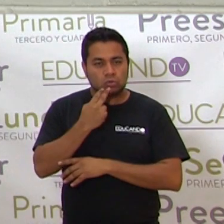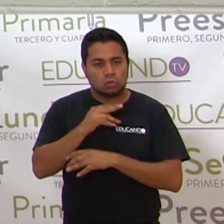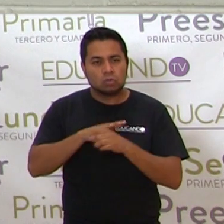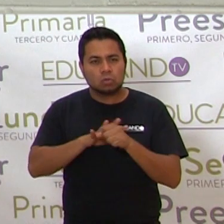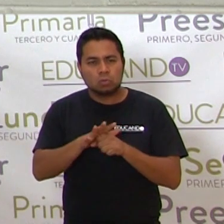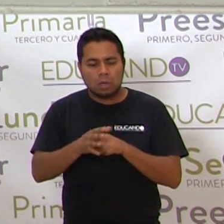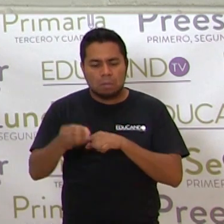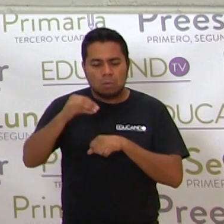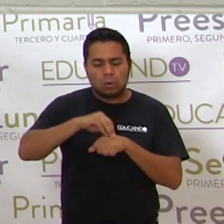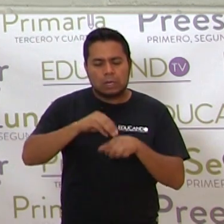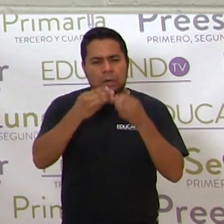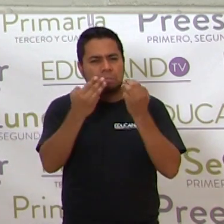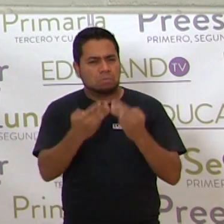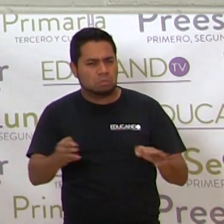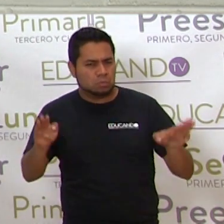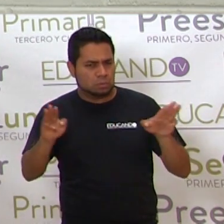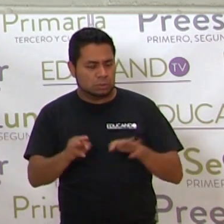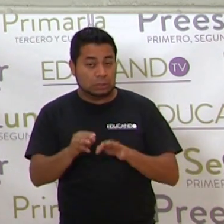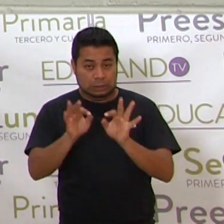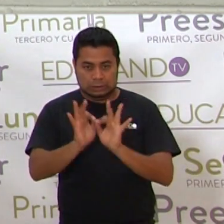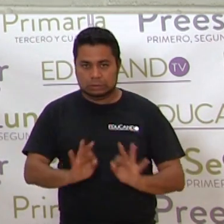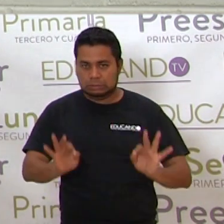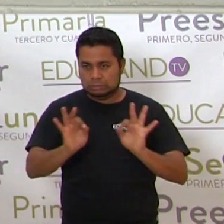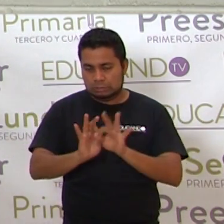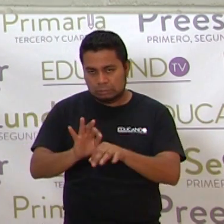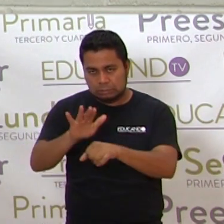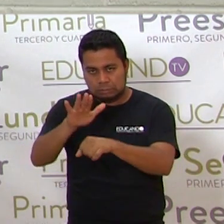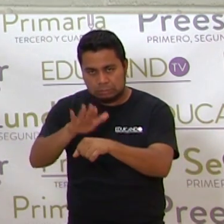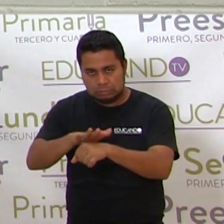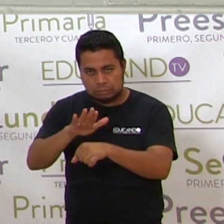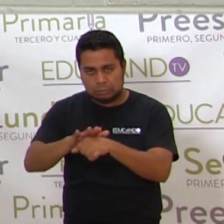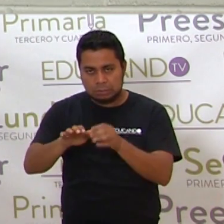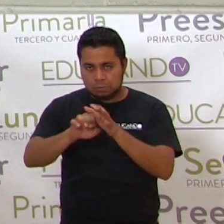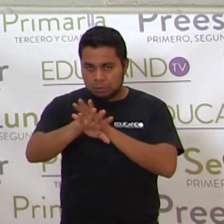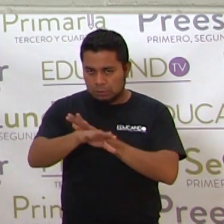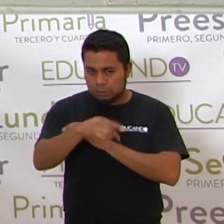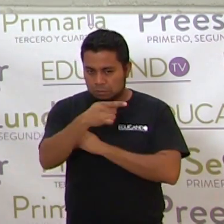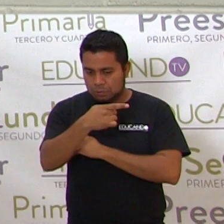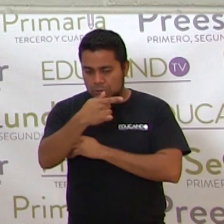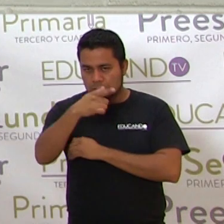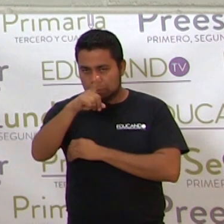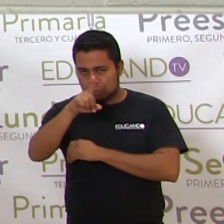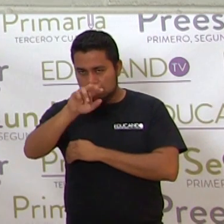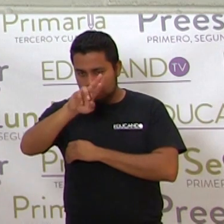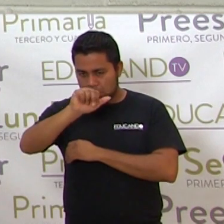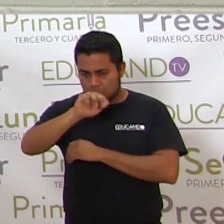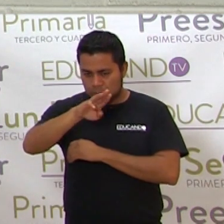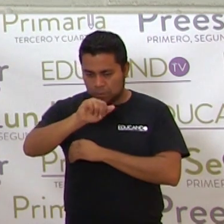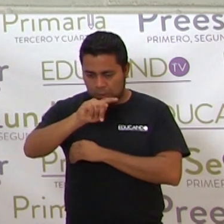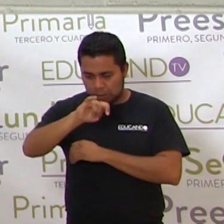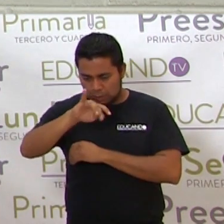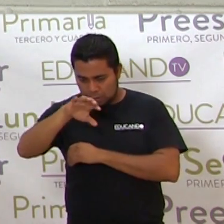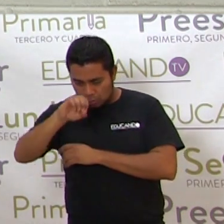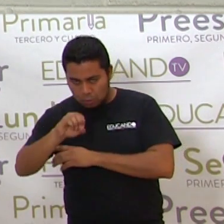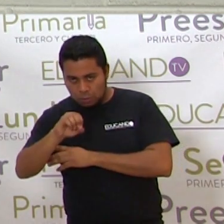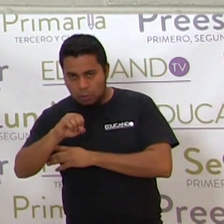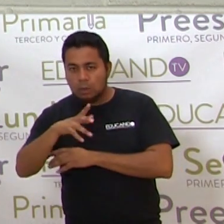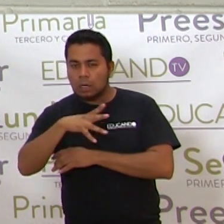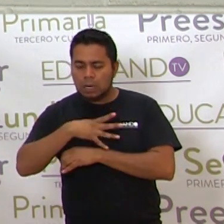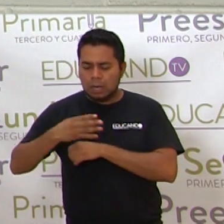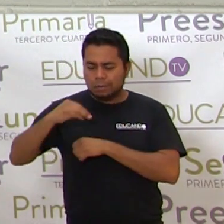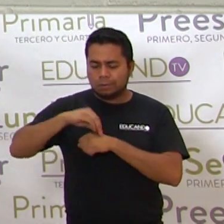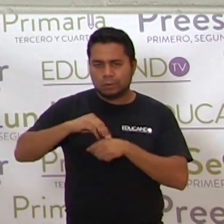música. Muy importante recordar que el género dramático tiene la característica de un tipo